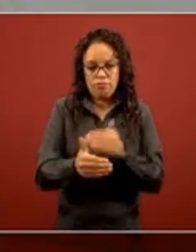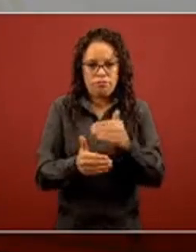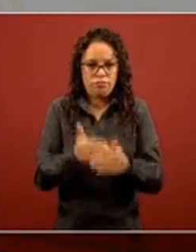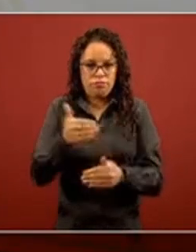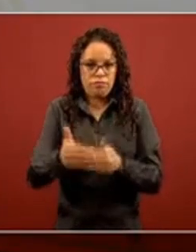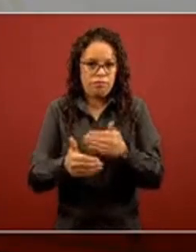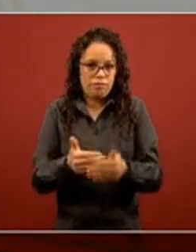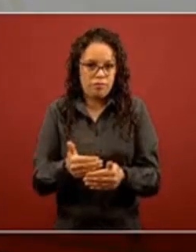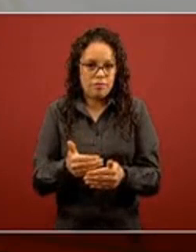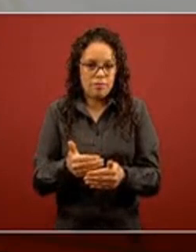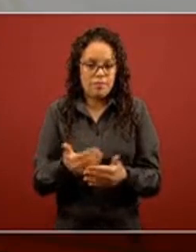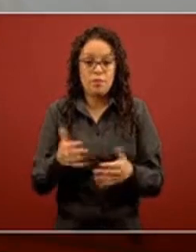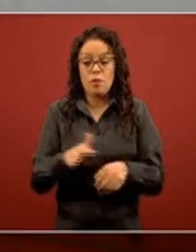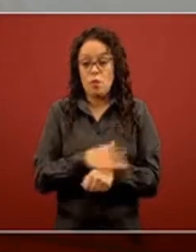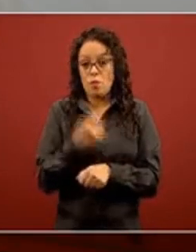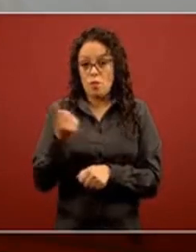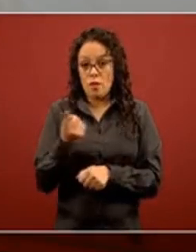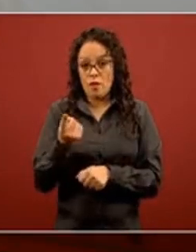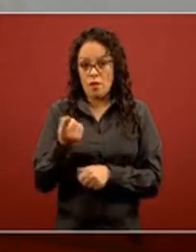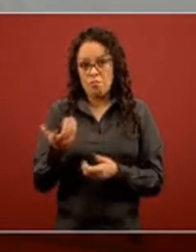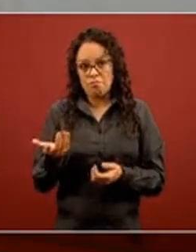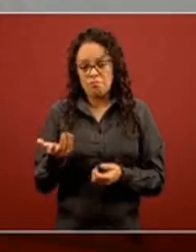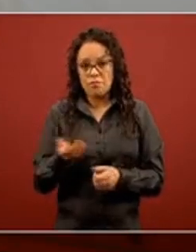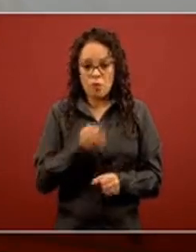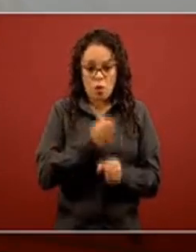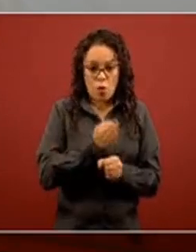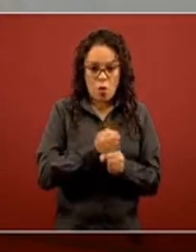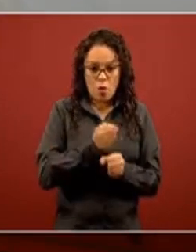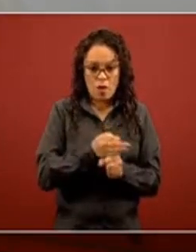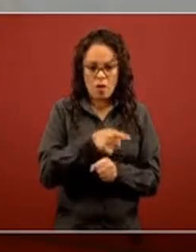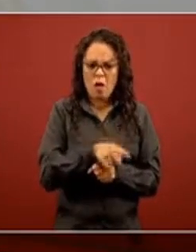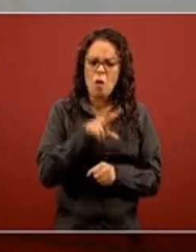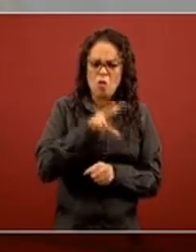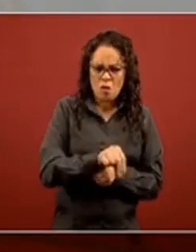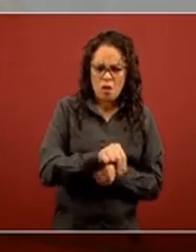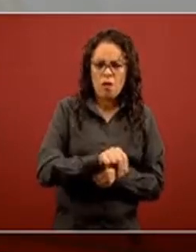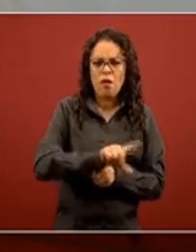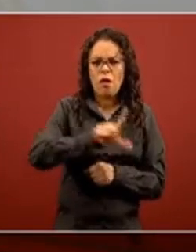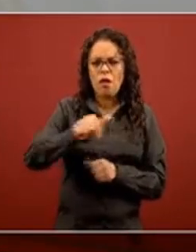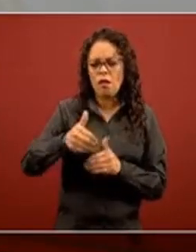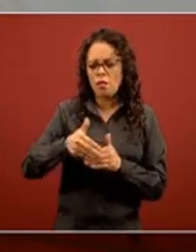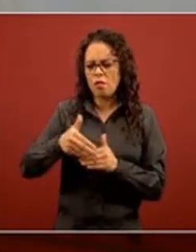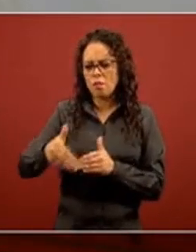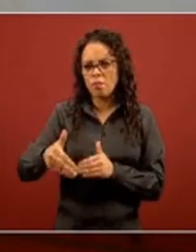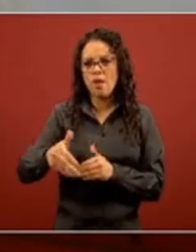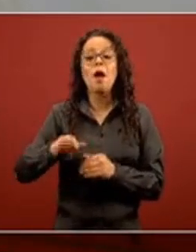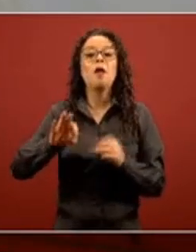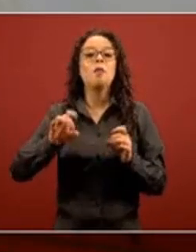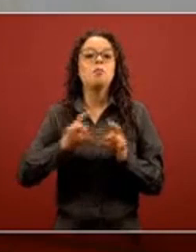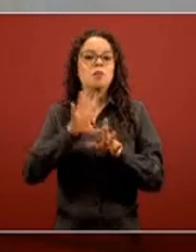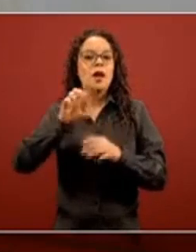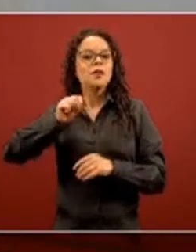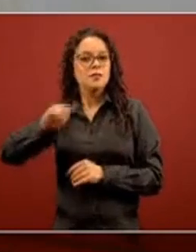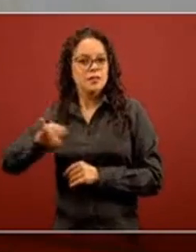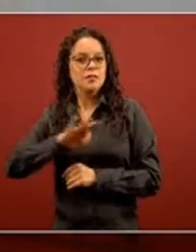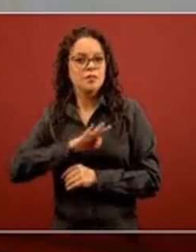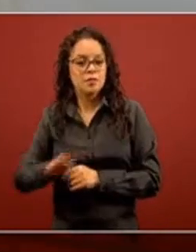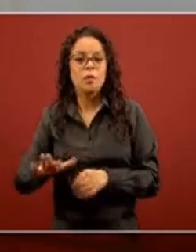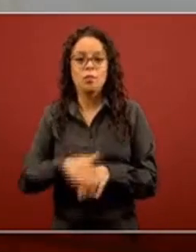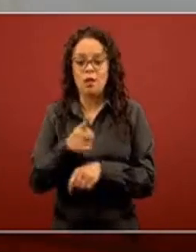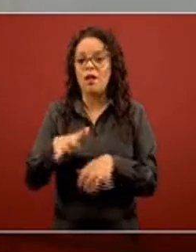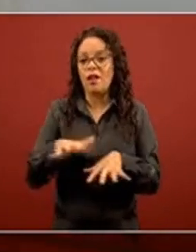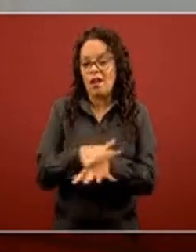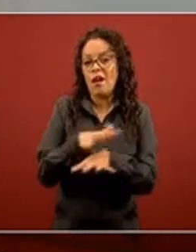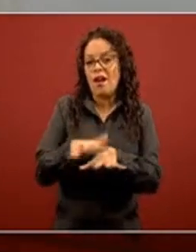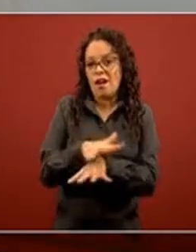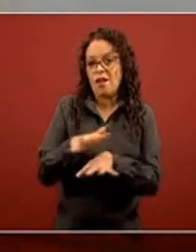en un momento puede ser aceptable en otro momento y puede ser recomendable en otro momento. O a veces la evidencia